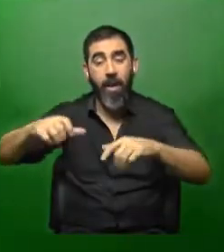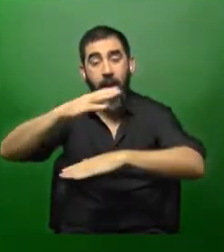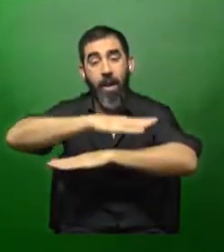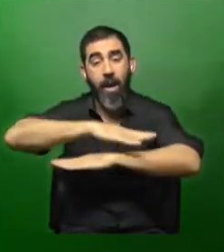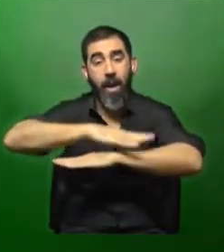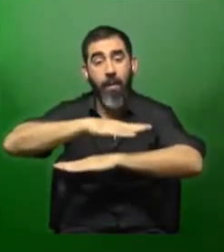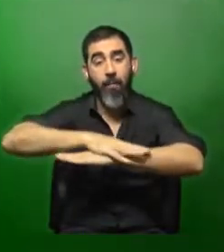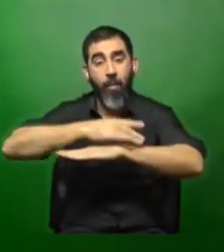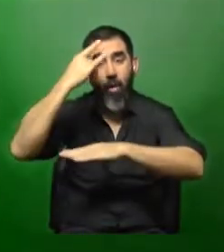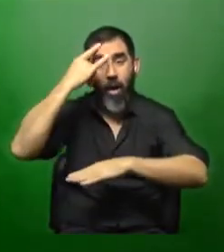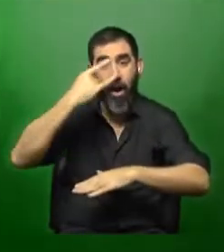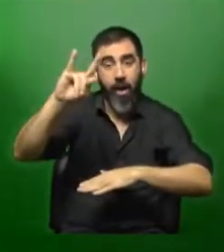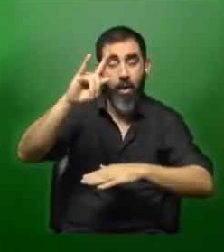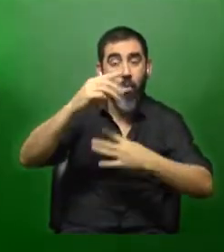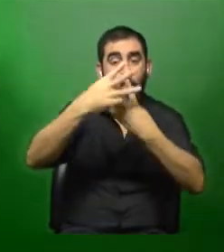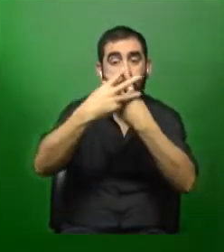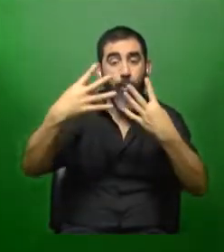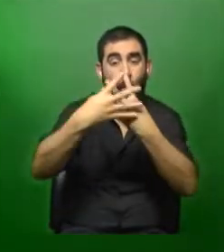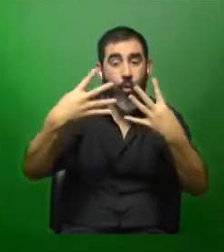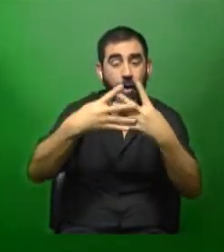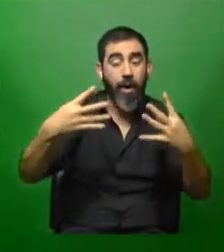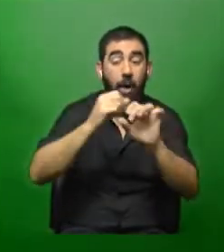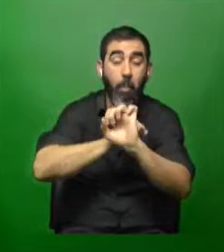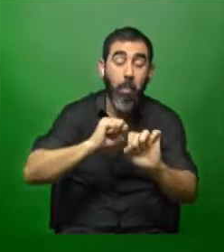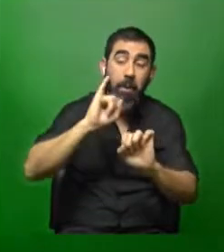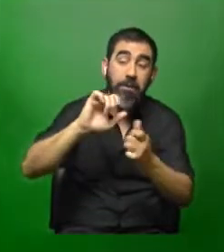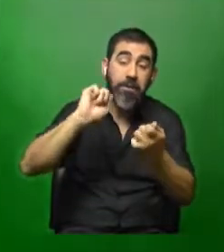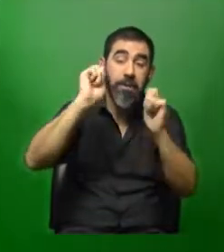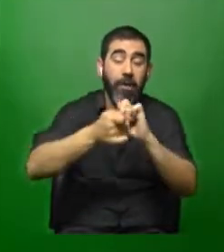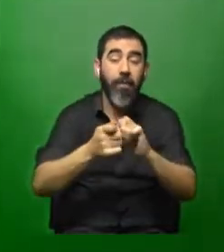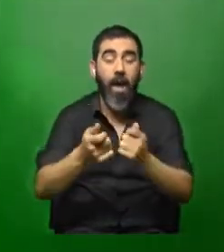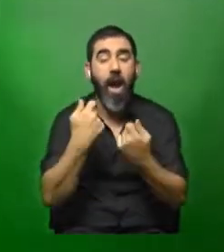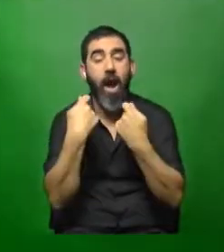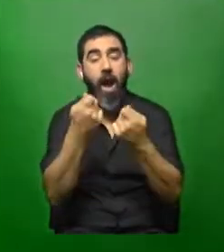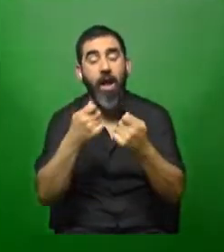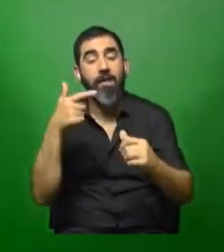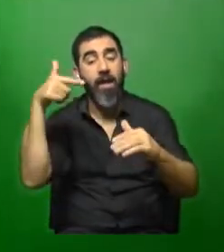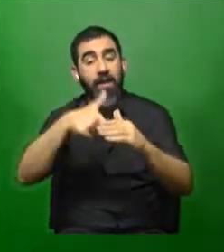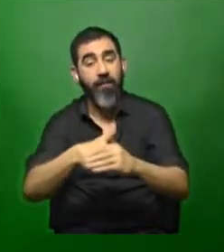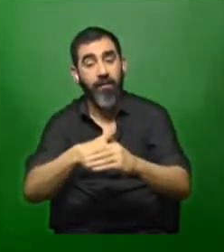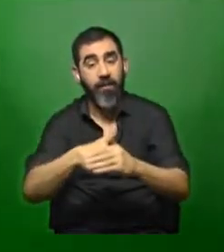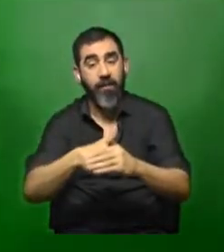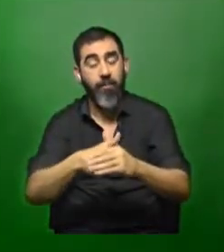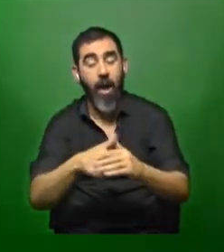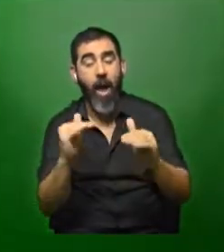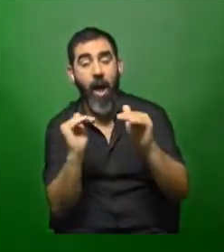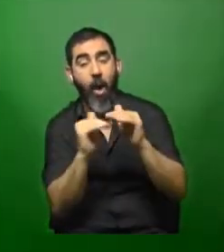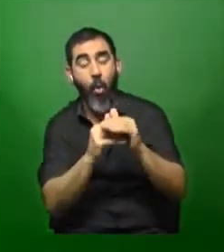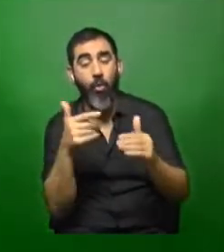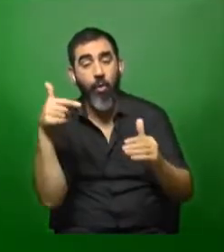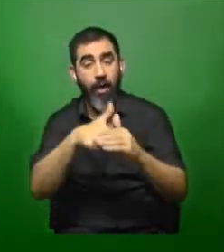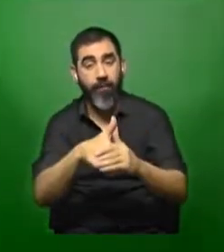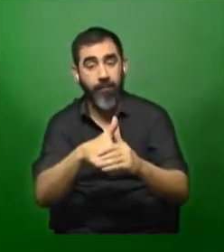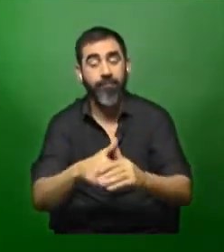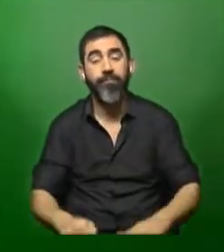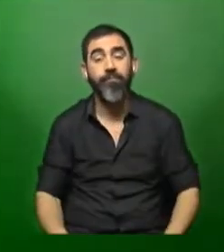ganado por rejas podría cambiar o no el consumo de combustible, generar un ahorro. Entonces lo que se